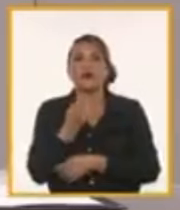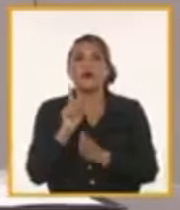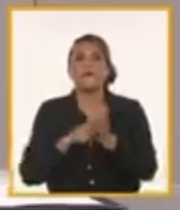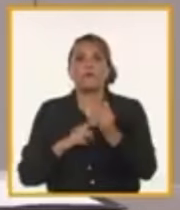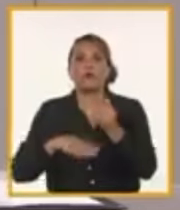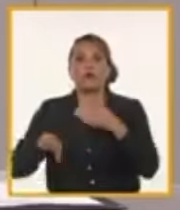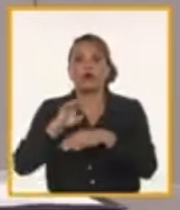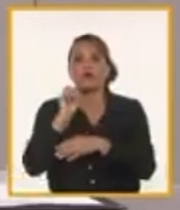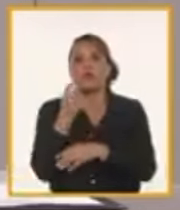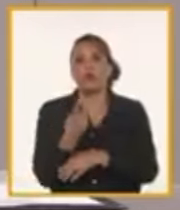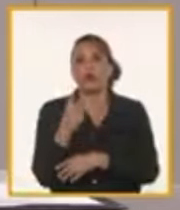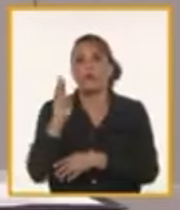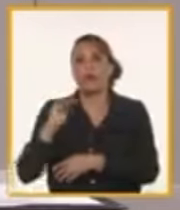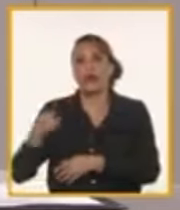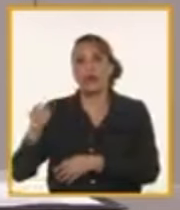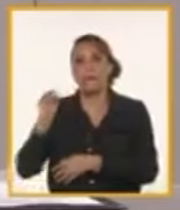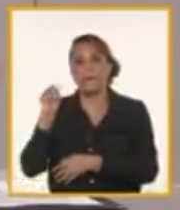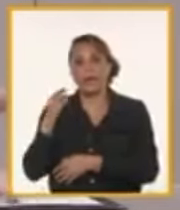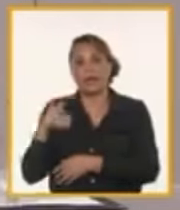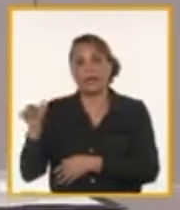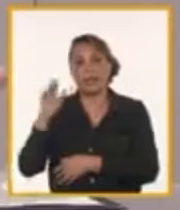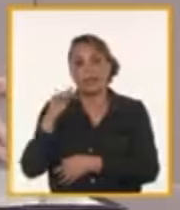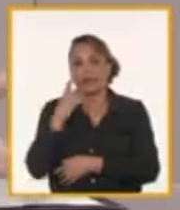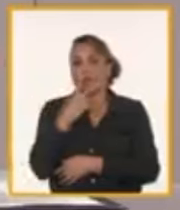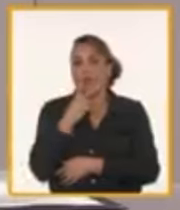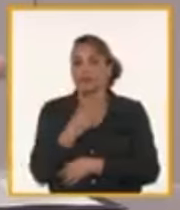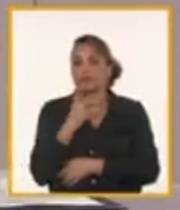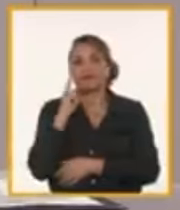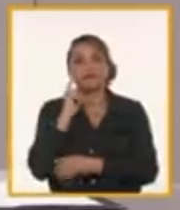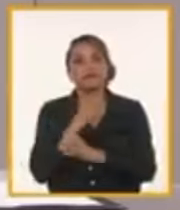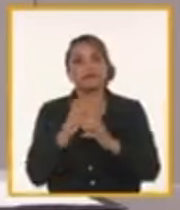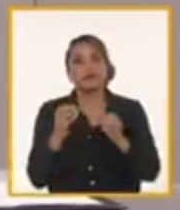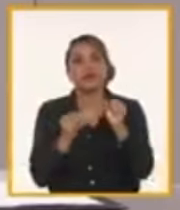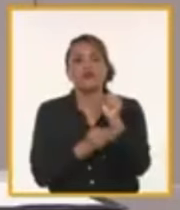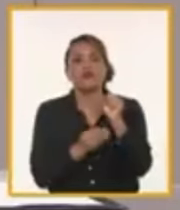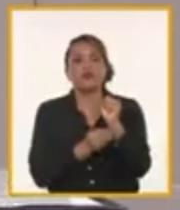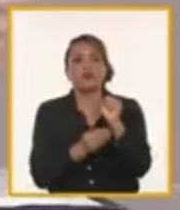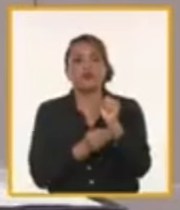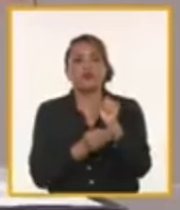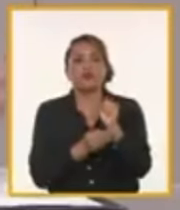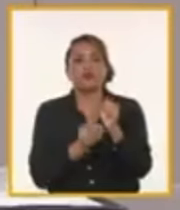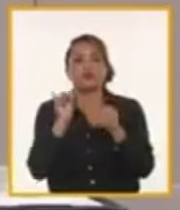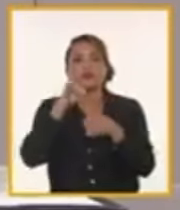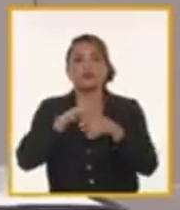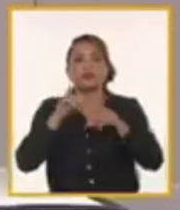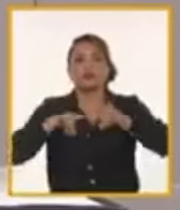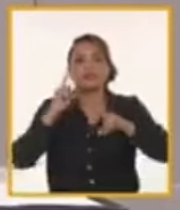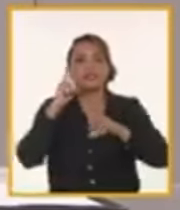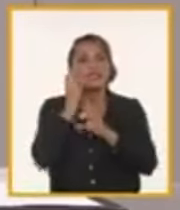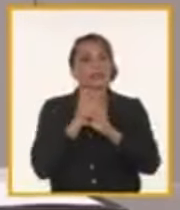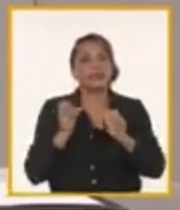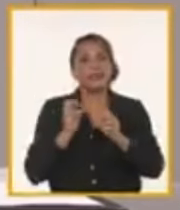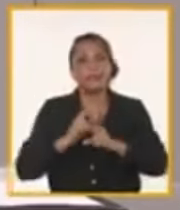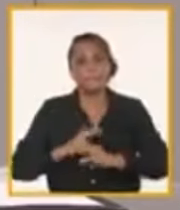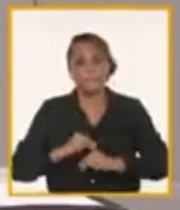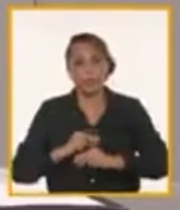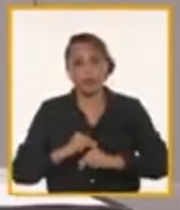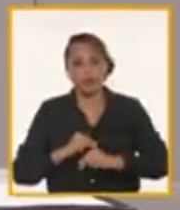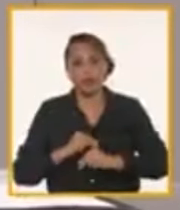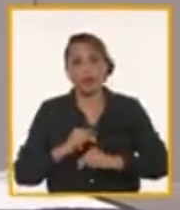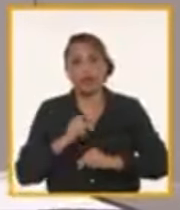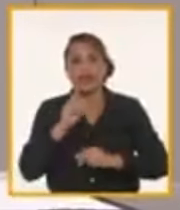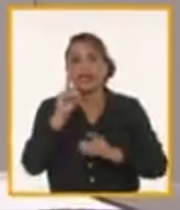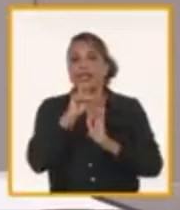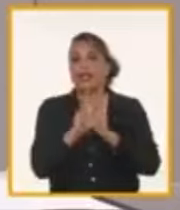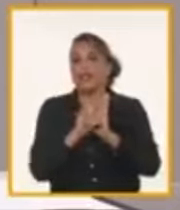dos maestrías que están dedicadas a las ciencias que tienen más fortaleza en nuestra institución que es las ciencias pedagógicas una maestría en didáctica y